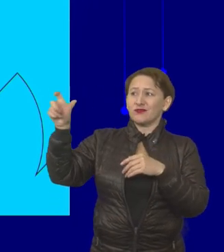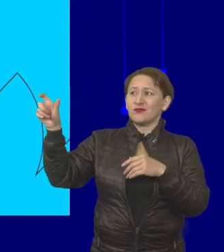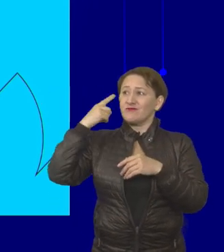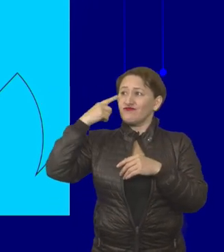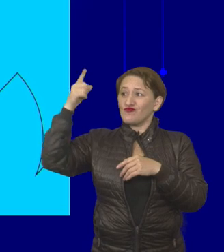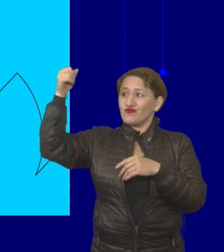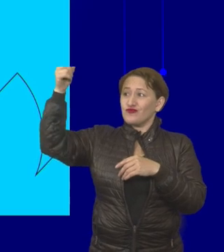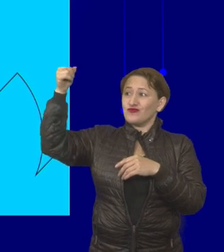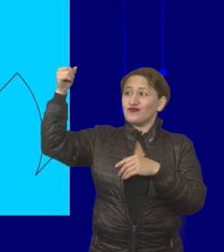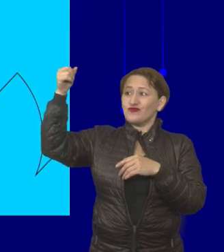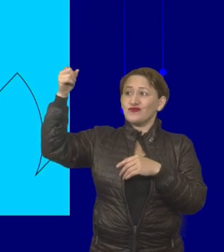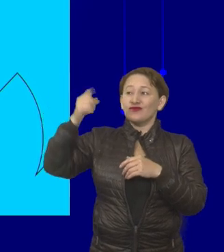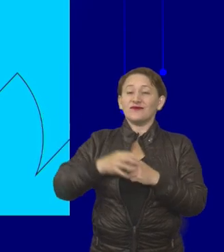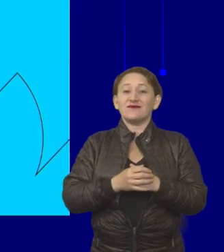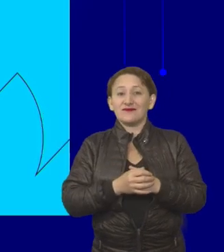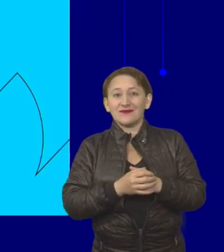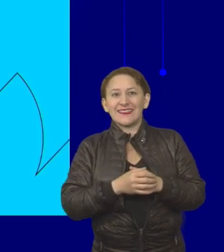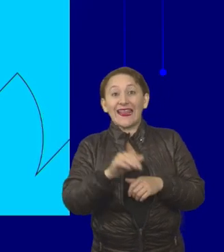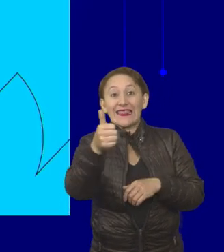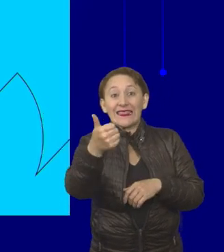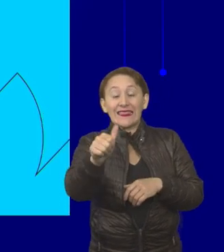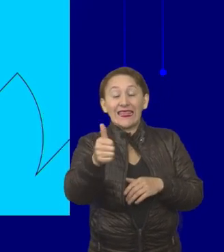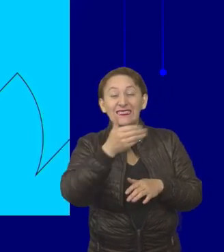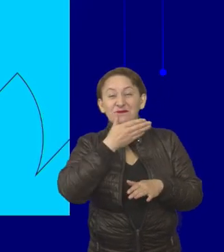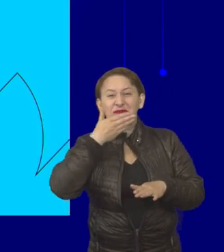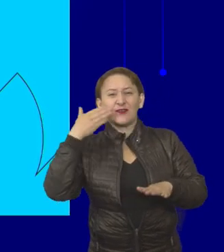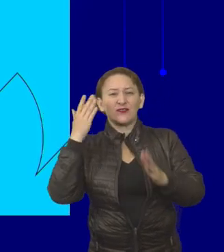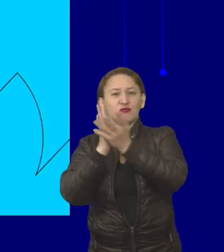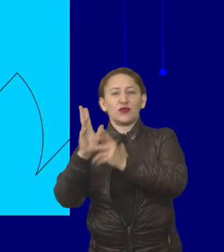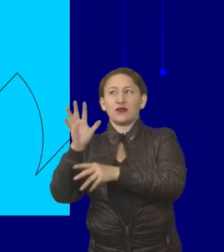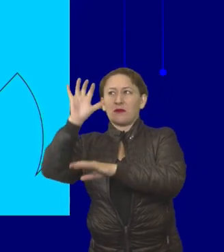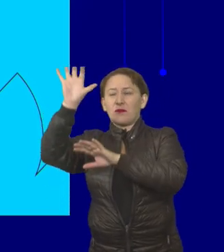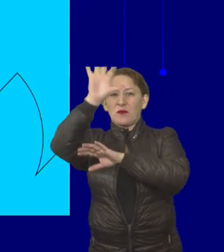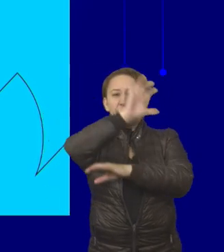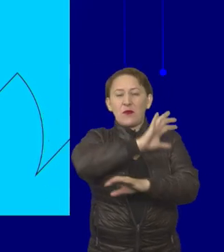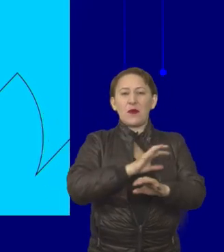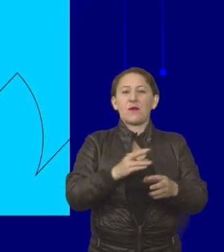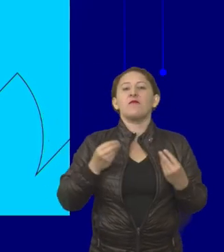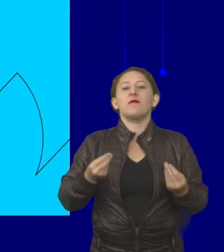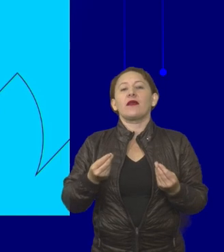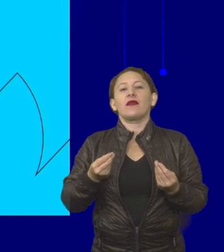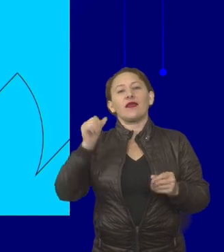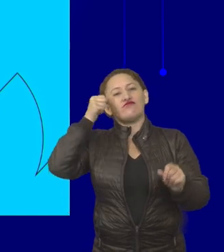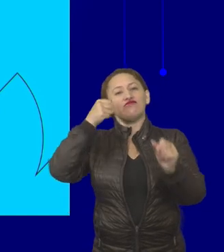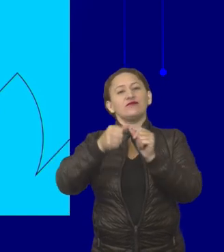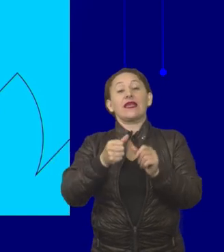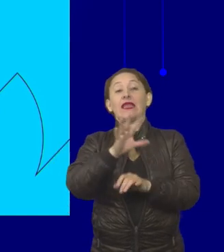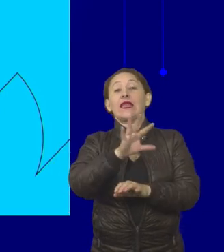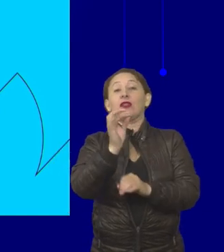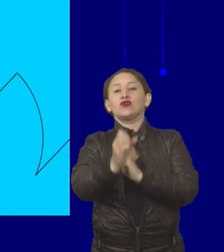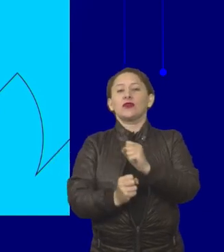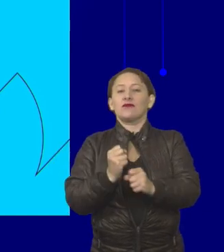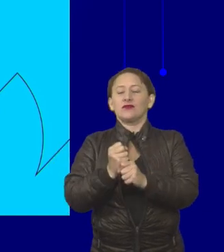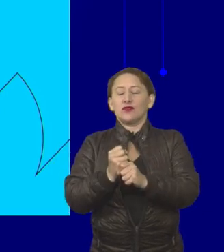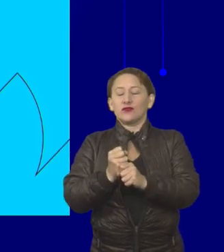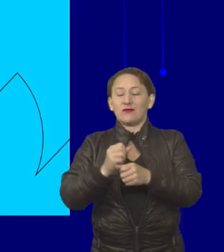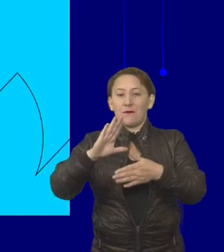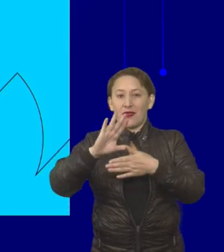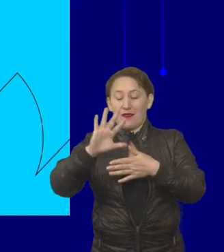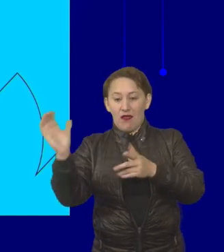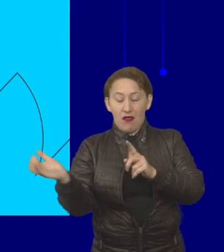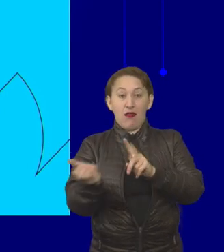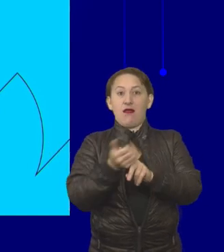Íbamos los 10 mejores estudiantes de cada país. Para celebrar los 500 años del descubrimiento de América, hicieron